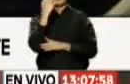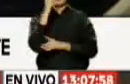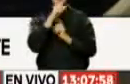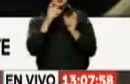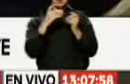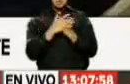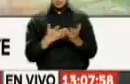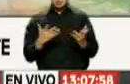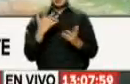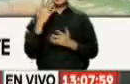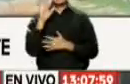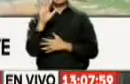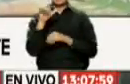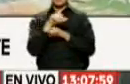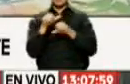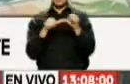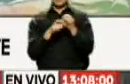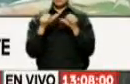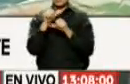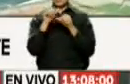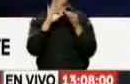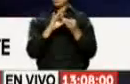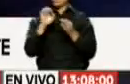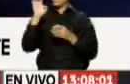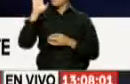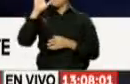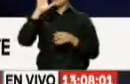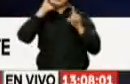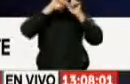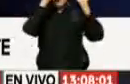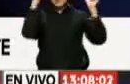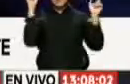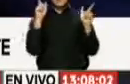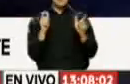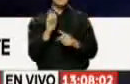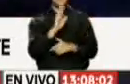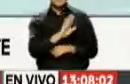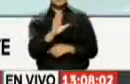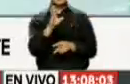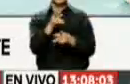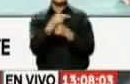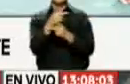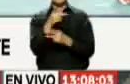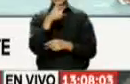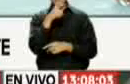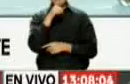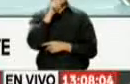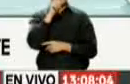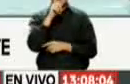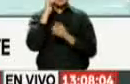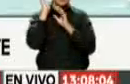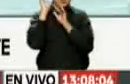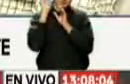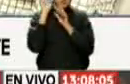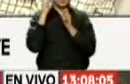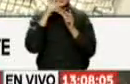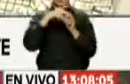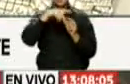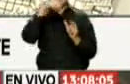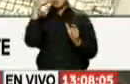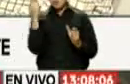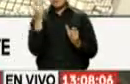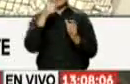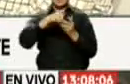compradores y 5 asesores de la Unión Europea. Las micro, pequeñas y medianas empresas productoras de bebidas con coco y sábila,